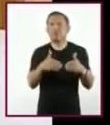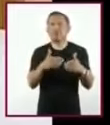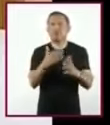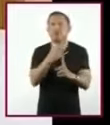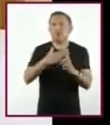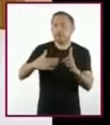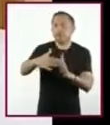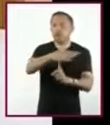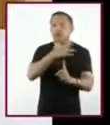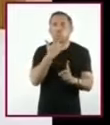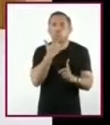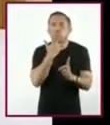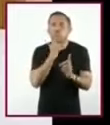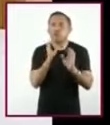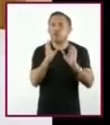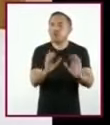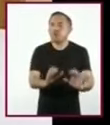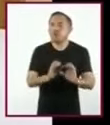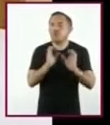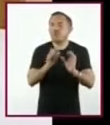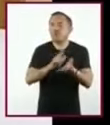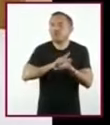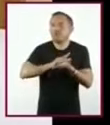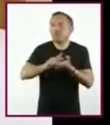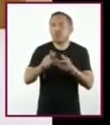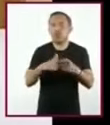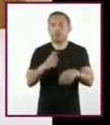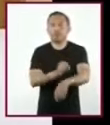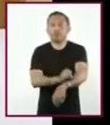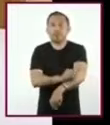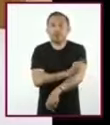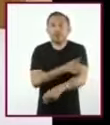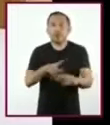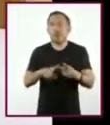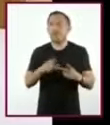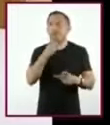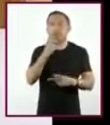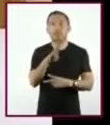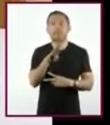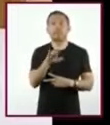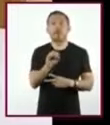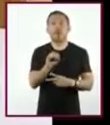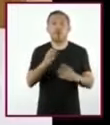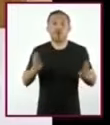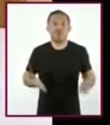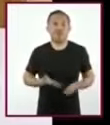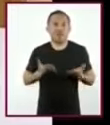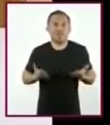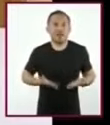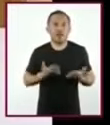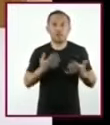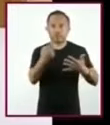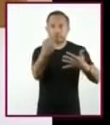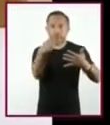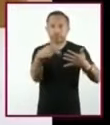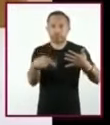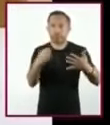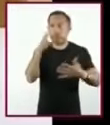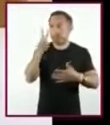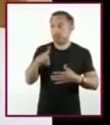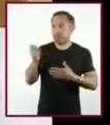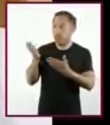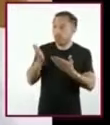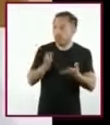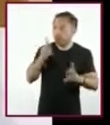tanto emocional como la ecología en general, la biodanza. Y la verdad que es un gustazazo tenerte aquí